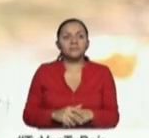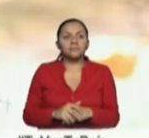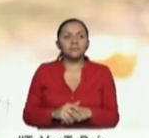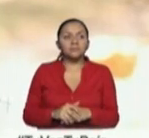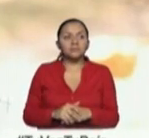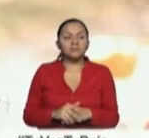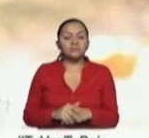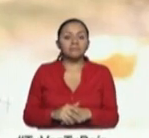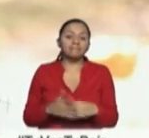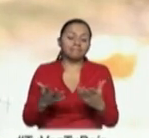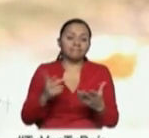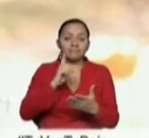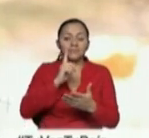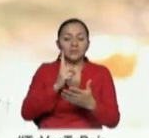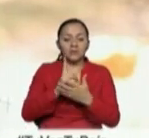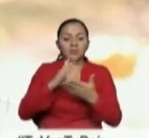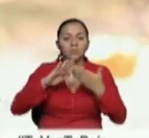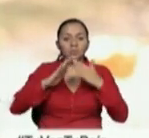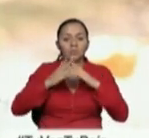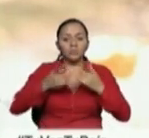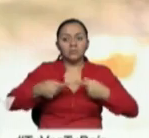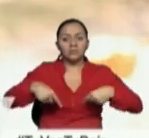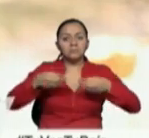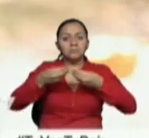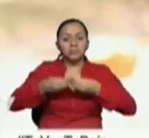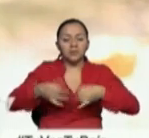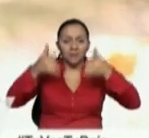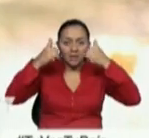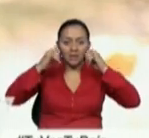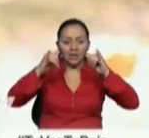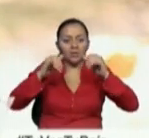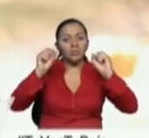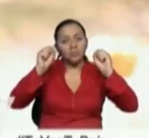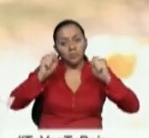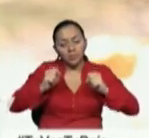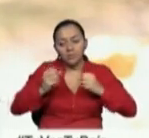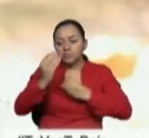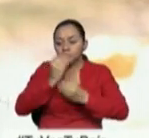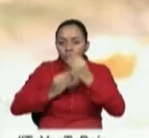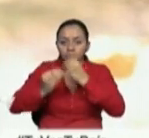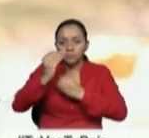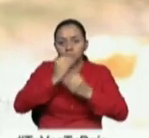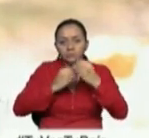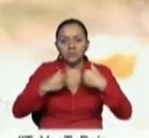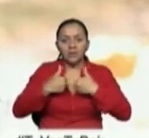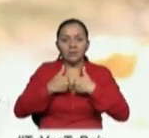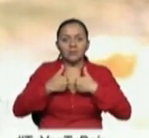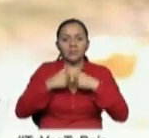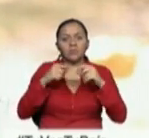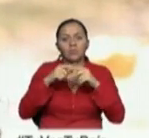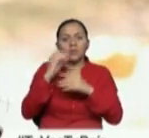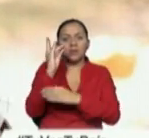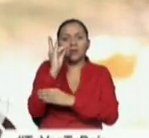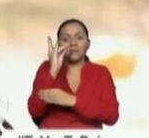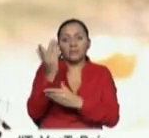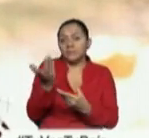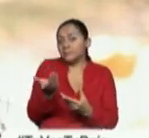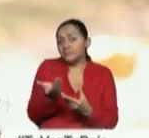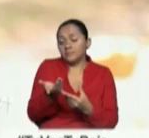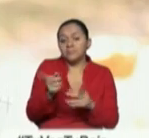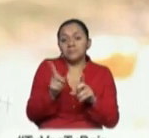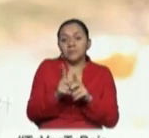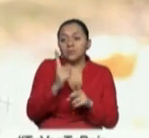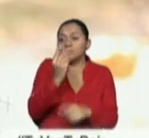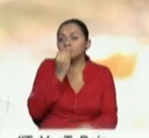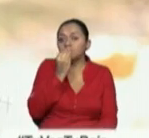baje la comunidad pierde mucho ganado y tal vez podrían ir y alimentarse de animales salvajes como jirafas porque es la